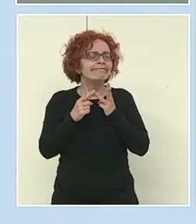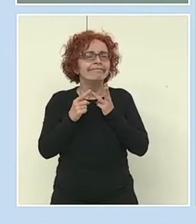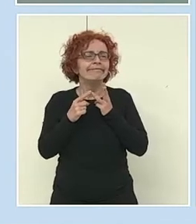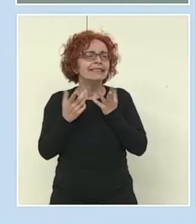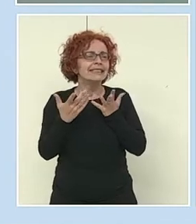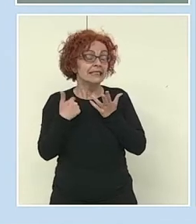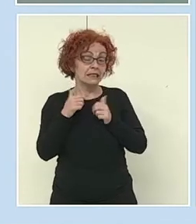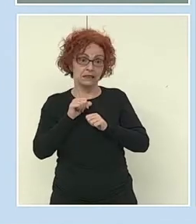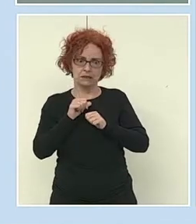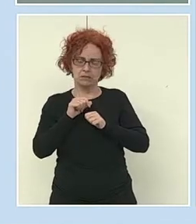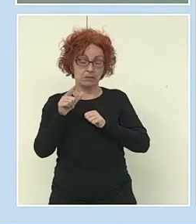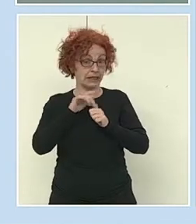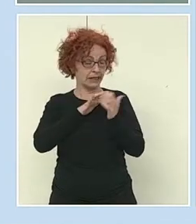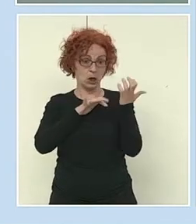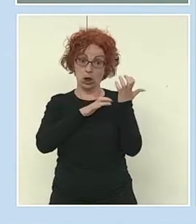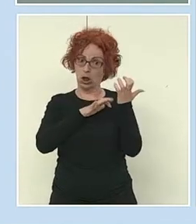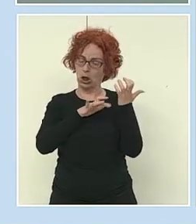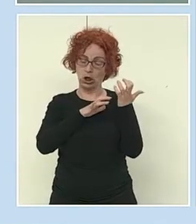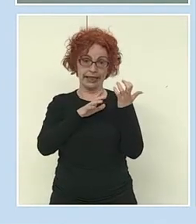es que de verdad es que no veo nada,